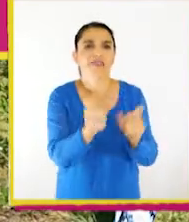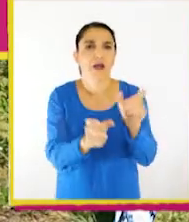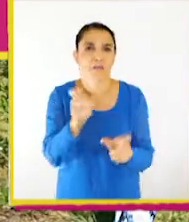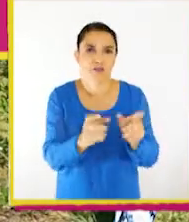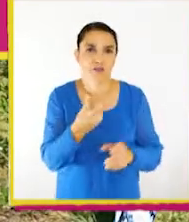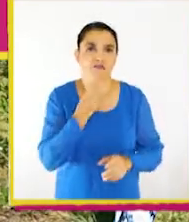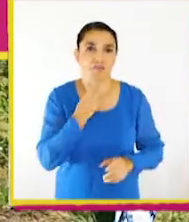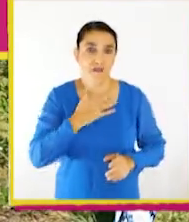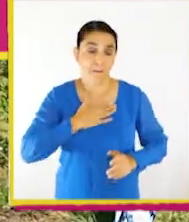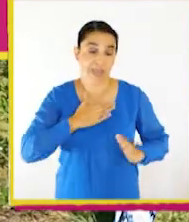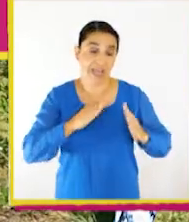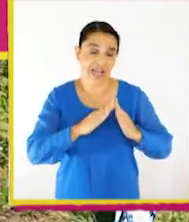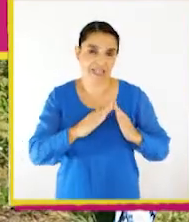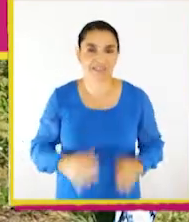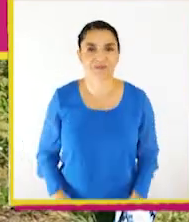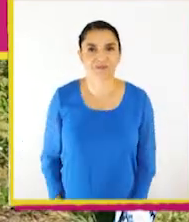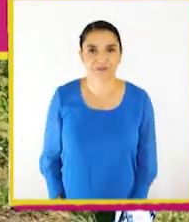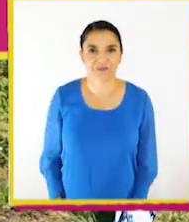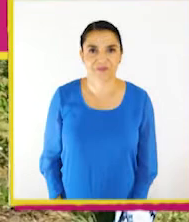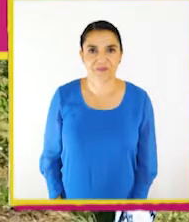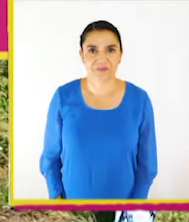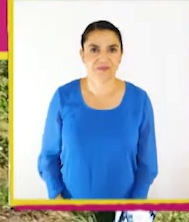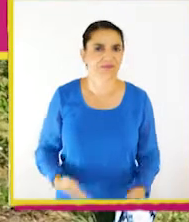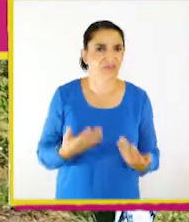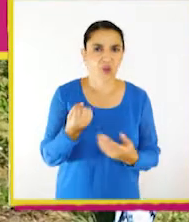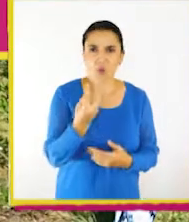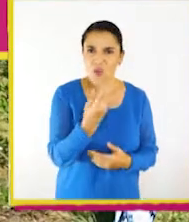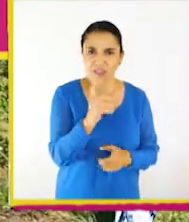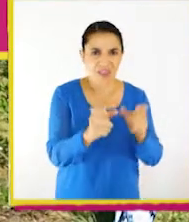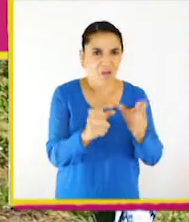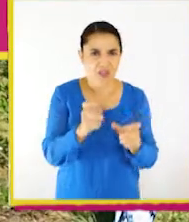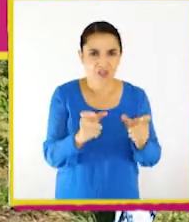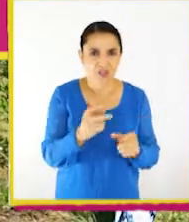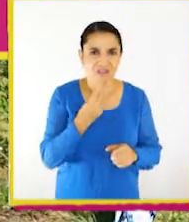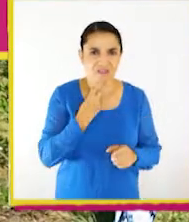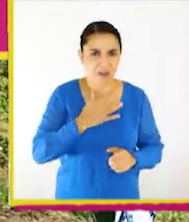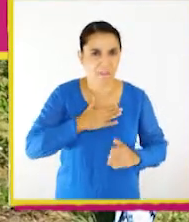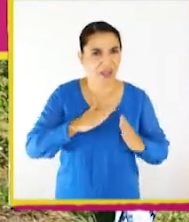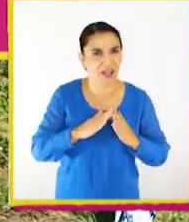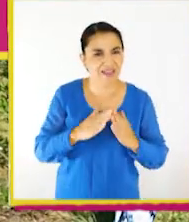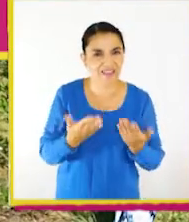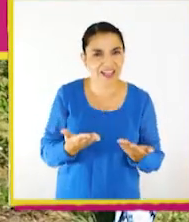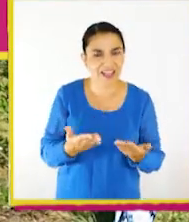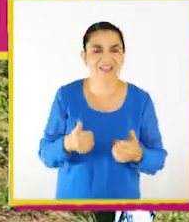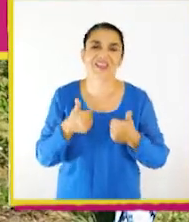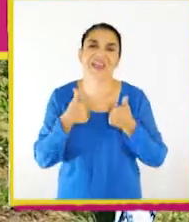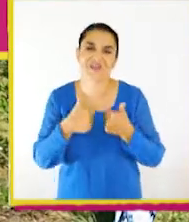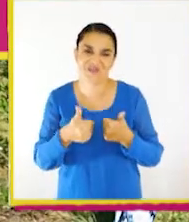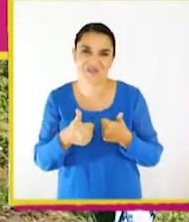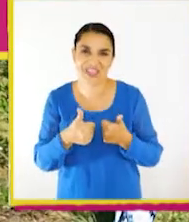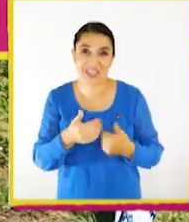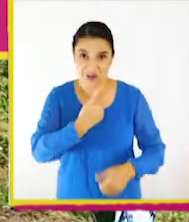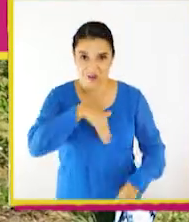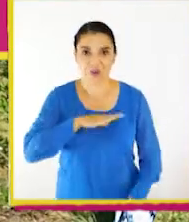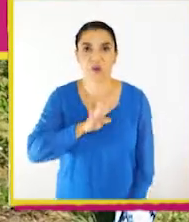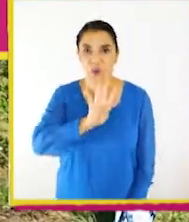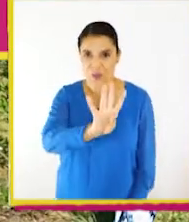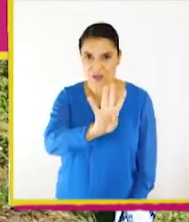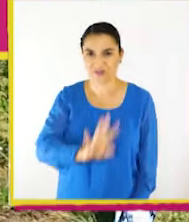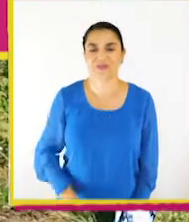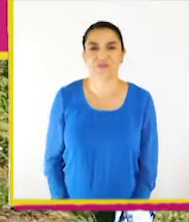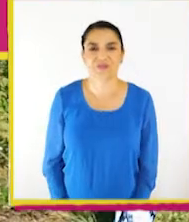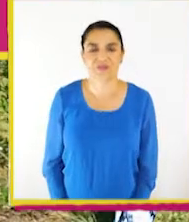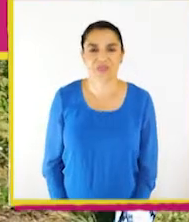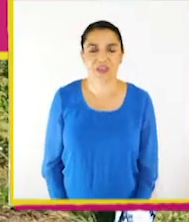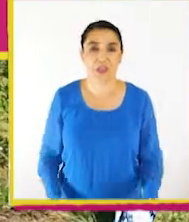de personas que viven en mi casa. ¿Y cuántas personas viven en mi casa? ¡Muy bien! Somos